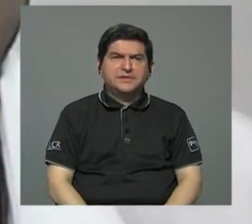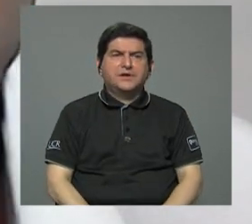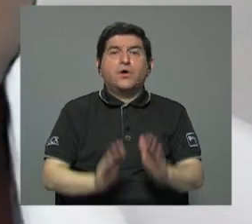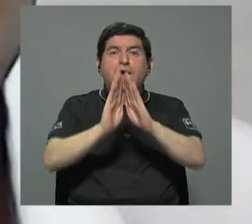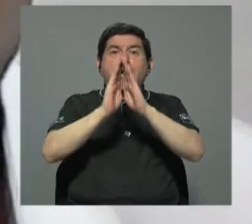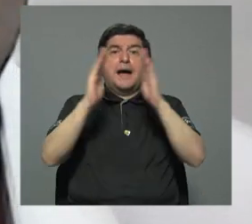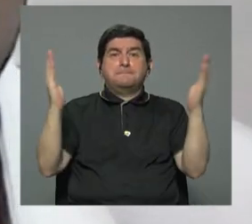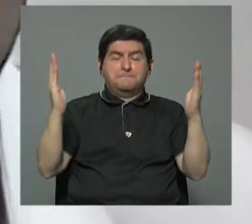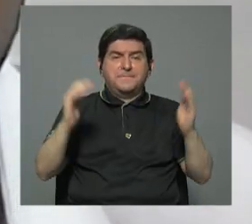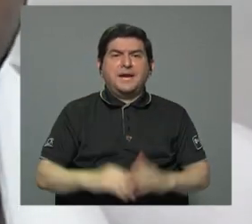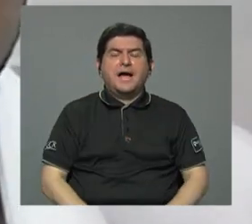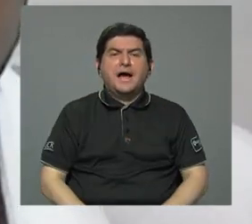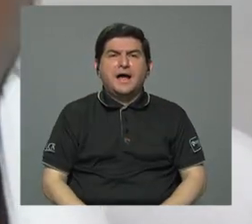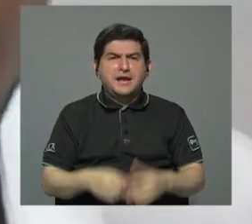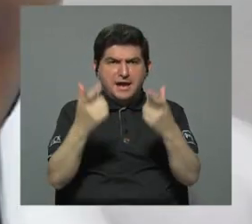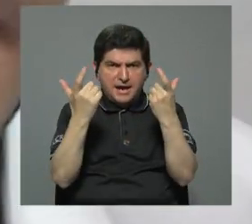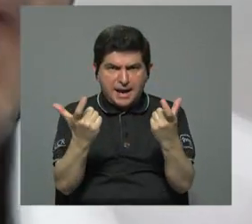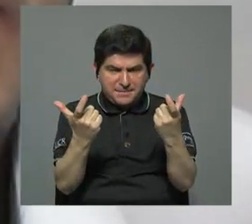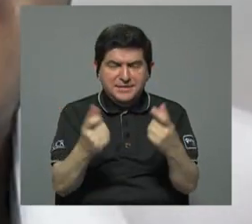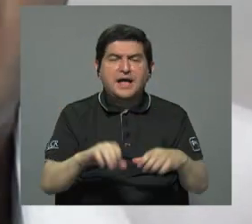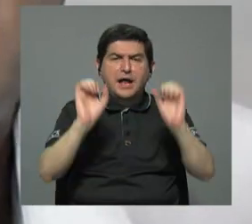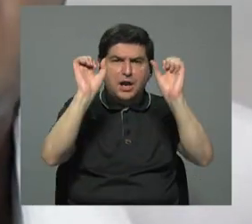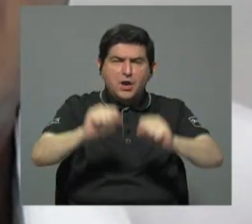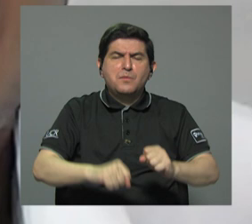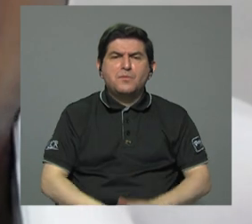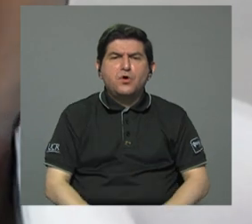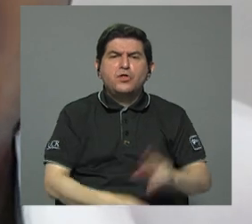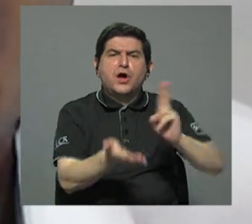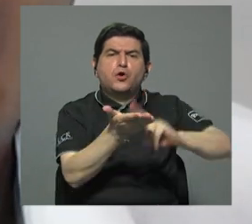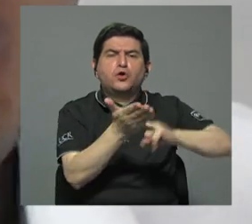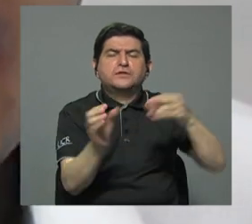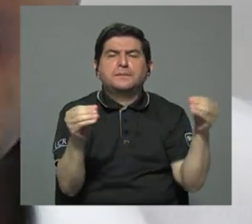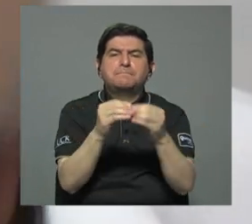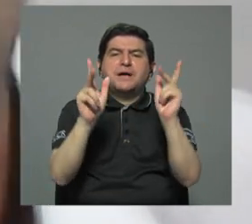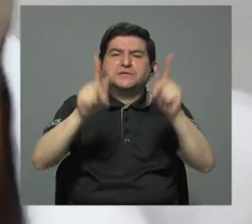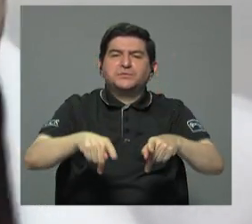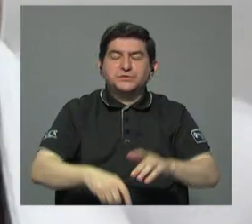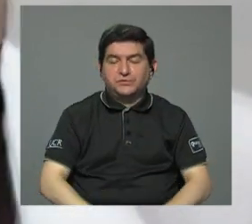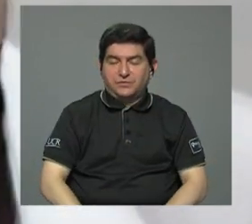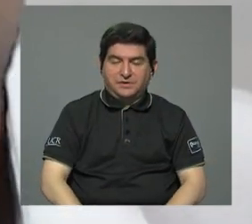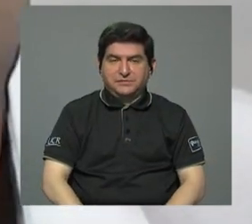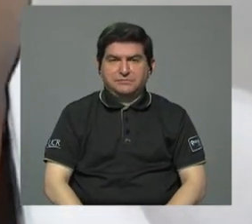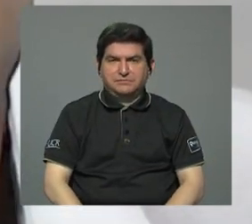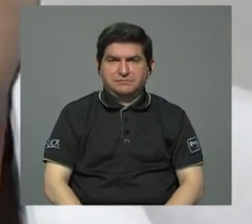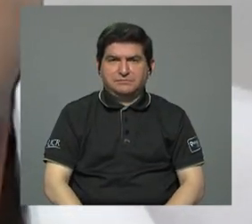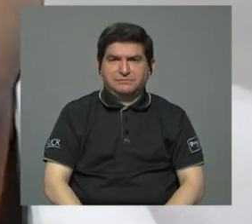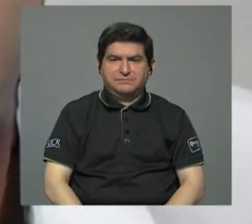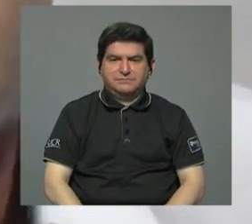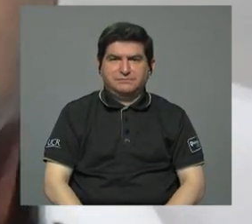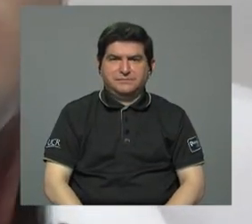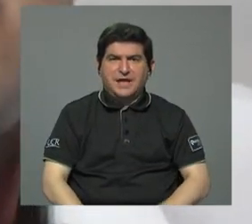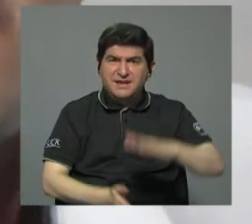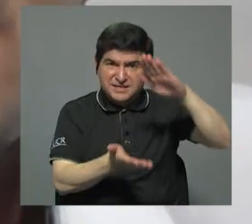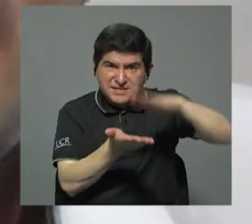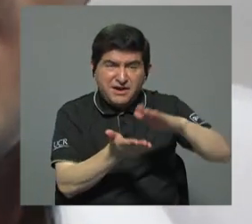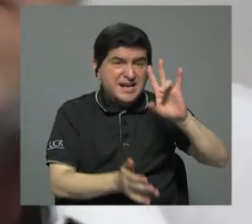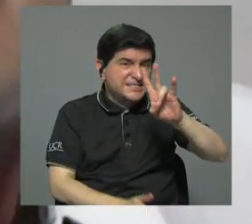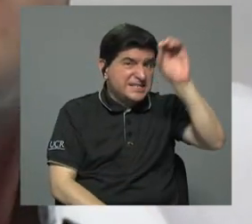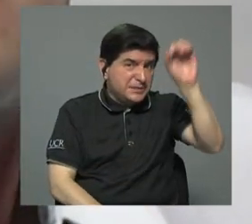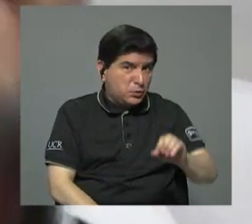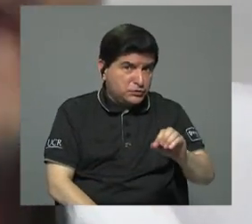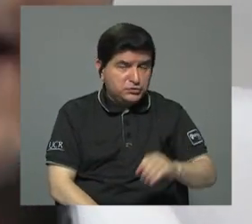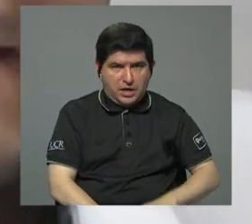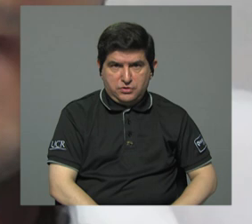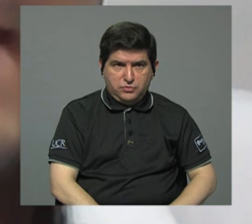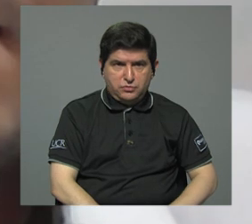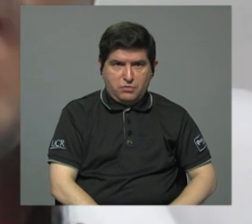ampliar su capital instalado para que por lo menos puedan contratar más personas, digámoslo así, porque si rebajamos un 7%, digamos,